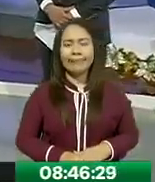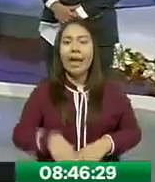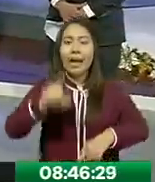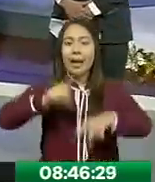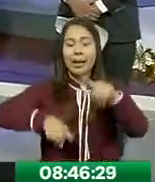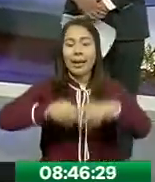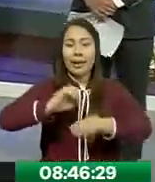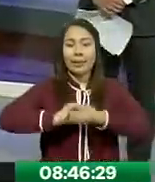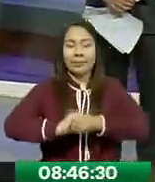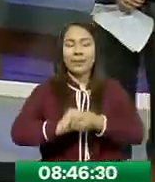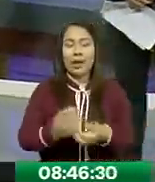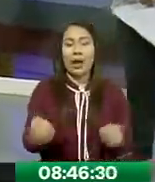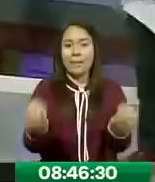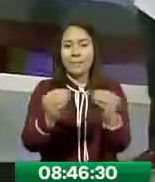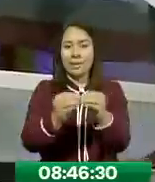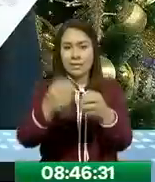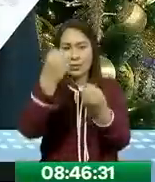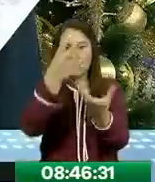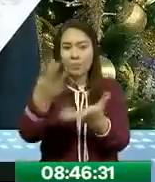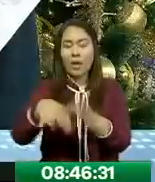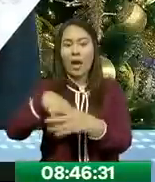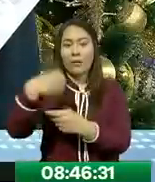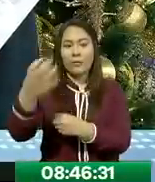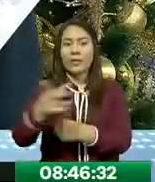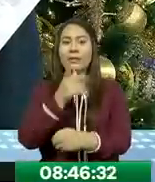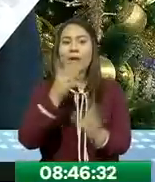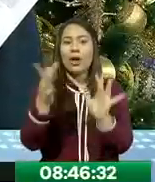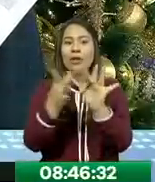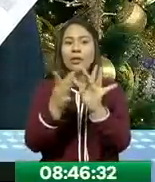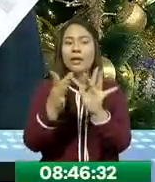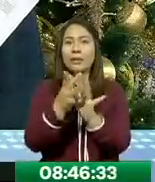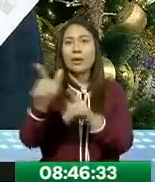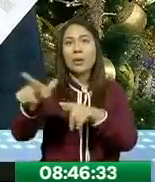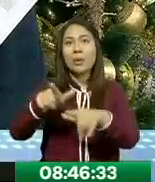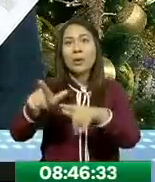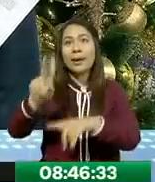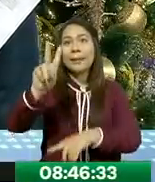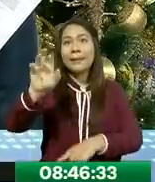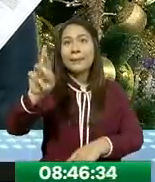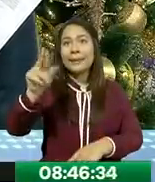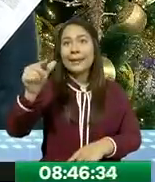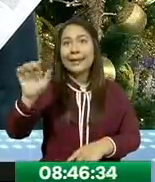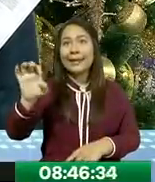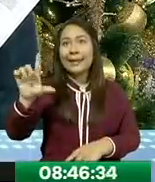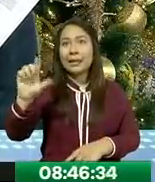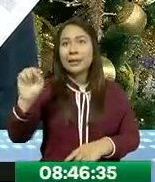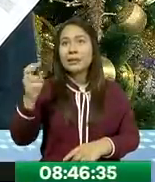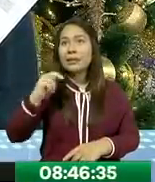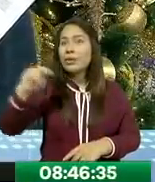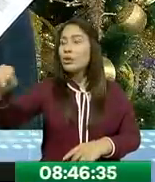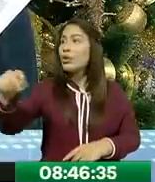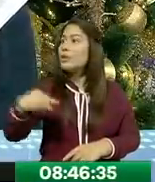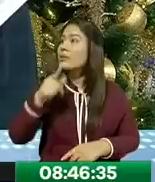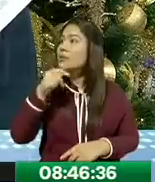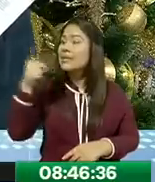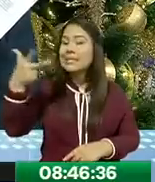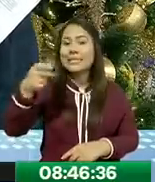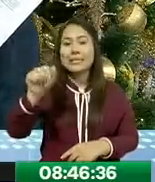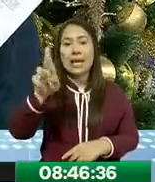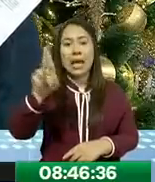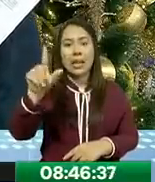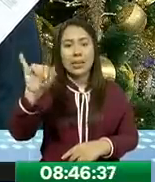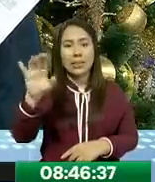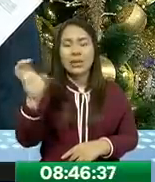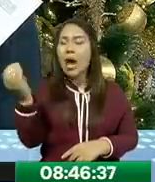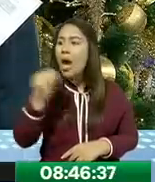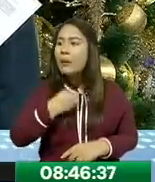Amigos televidentes, seguimos informando desde exteriores. Nos trasladamos de inmediato al sector de Los Vergeles, al norte de Guayaquil, donde se encuentra Charlie Pisa